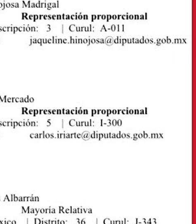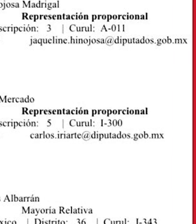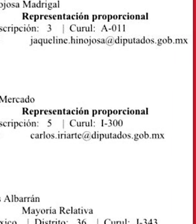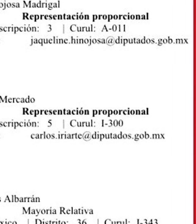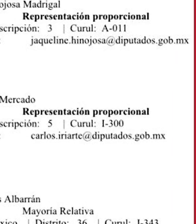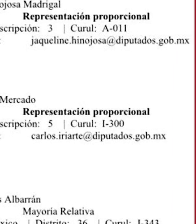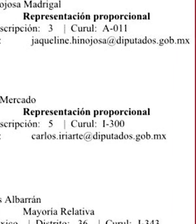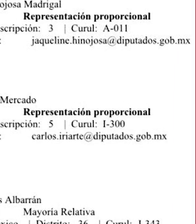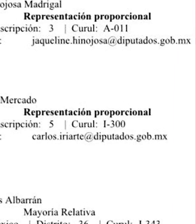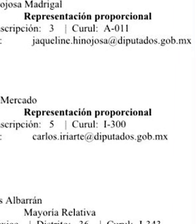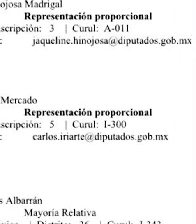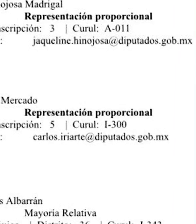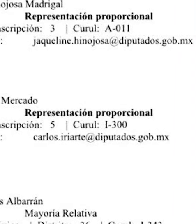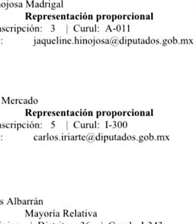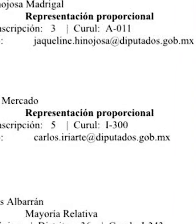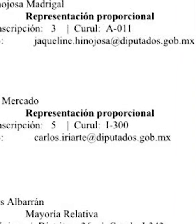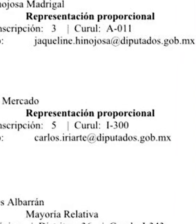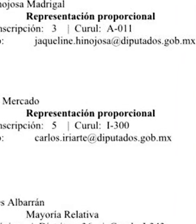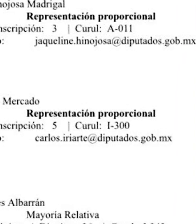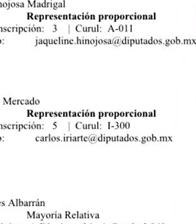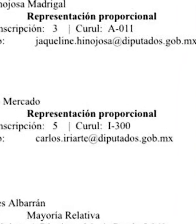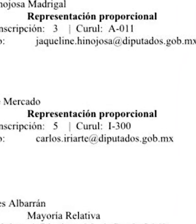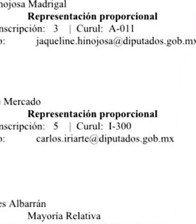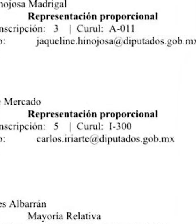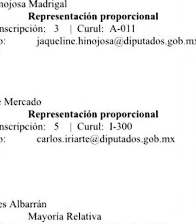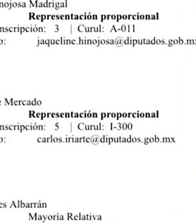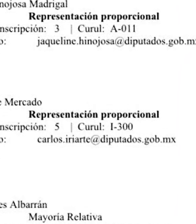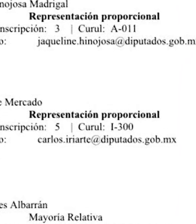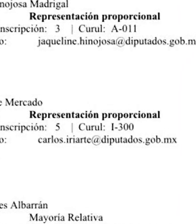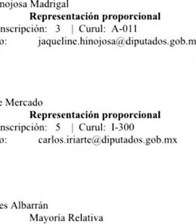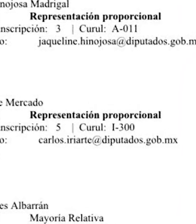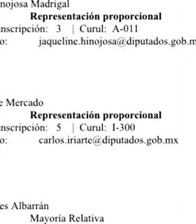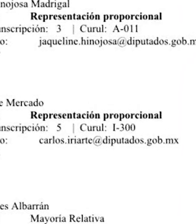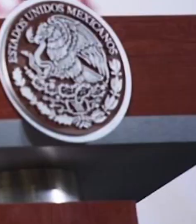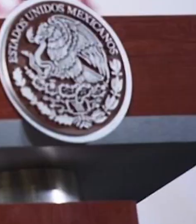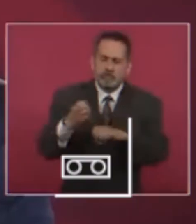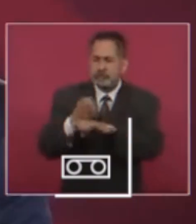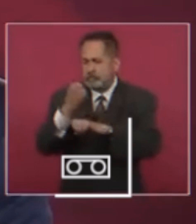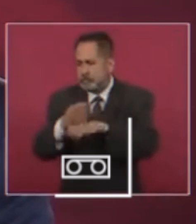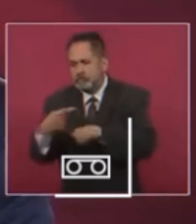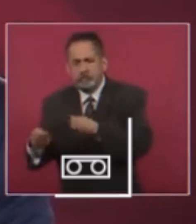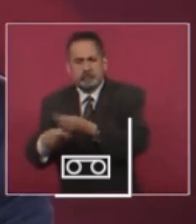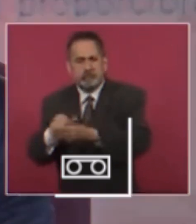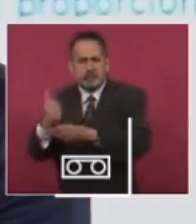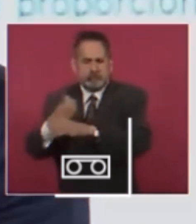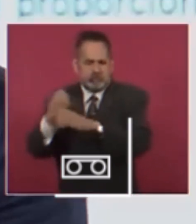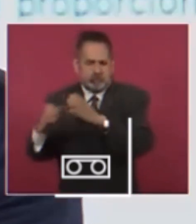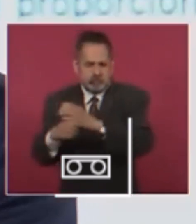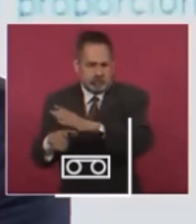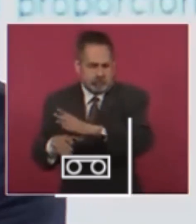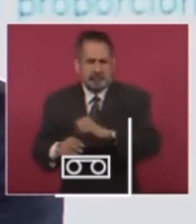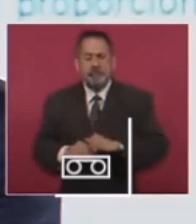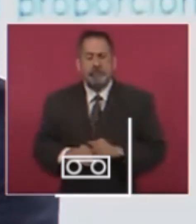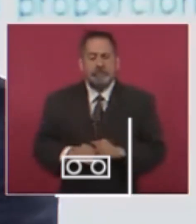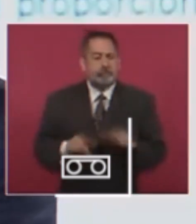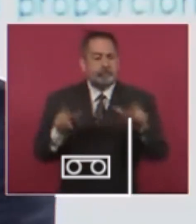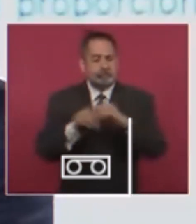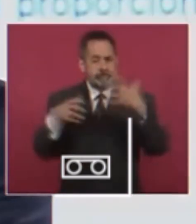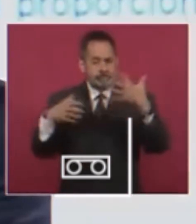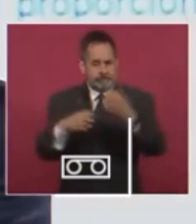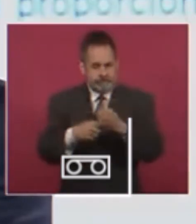pretende alcanzar un ahorro de 24 mil millones de pesos. Resumiendo en esta parte de